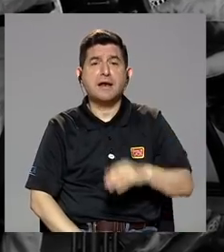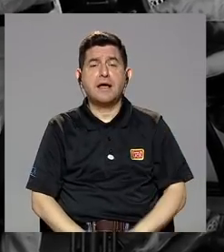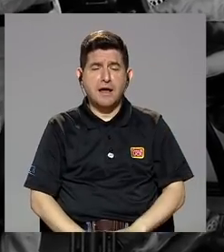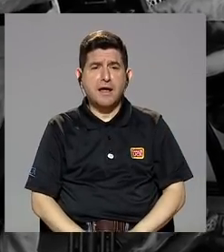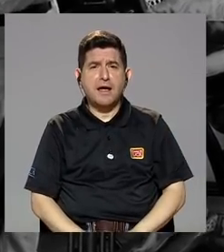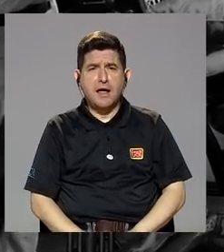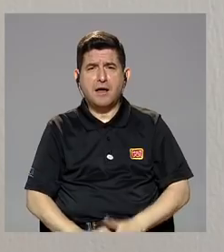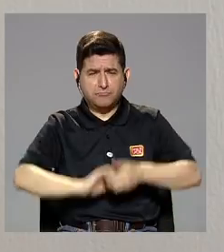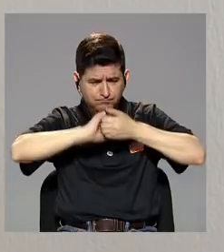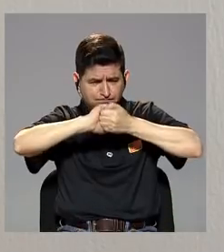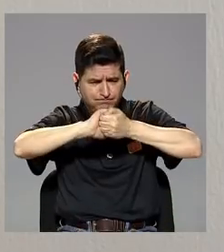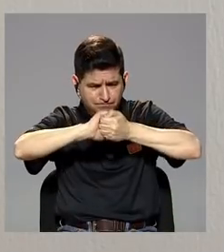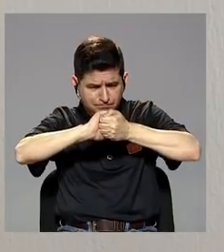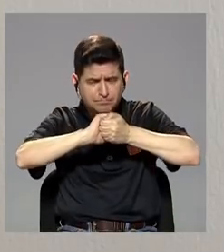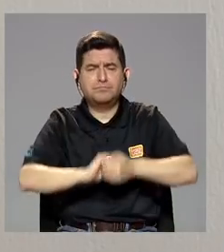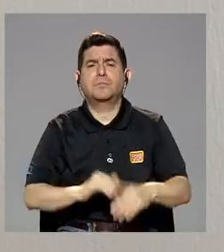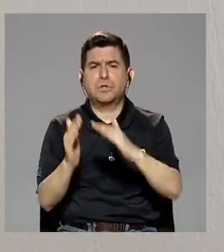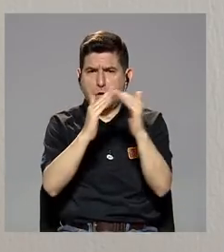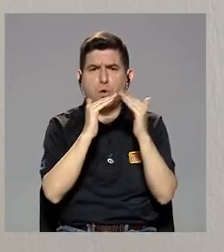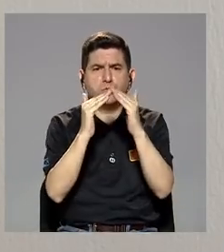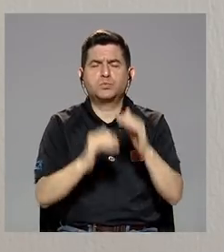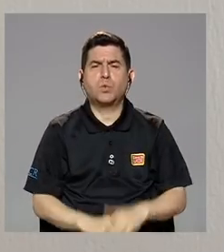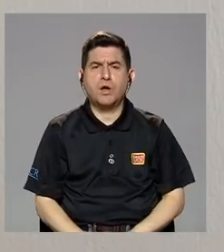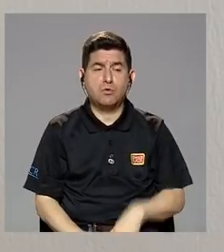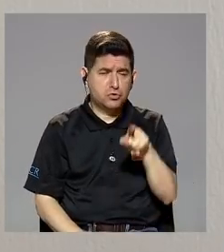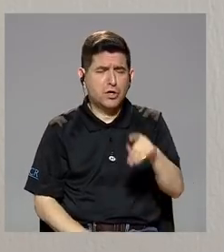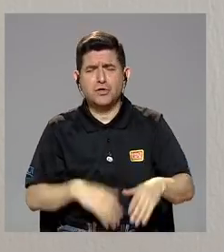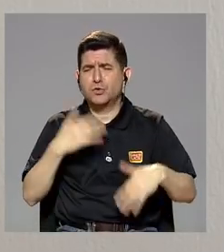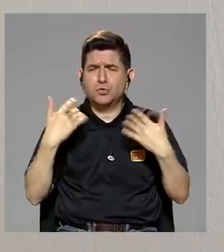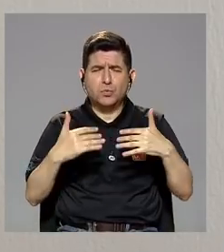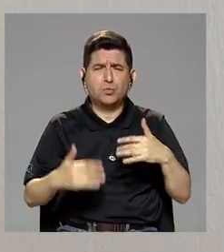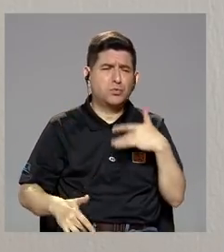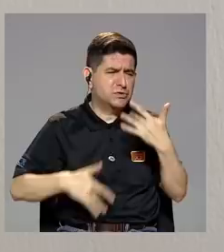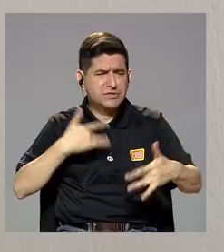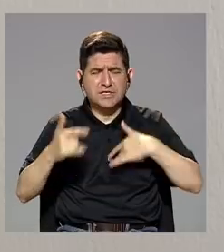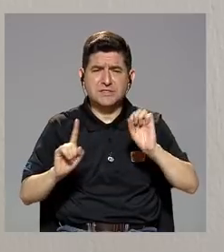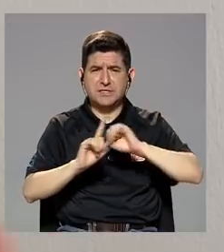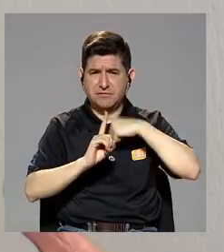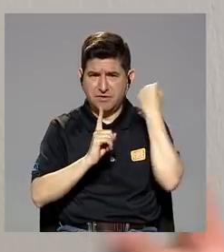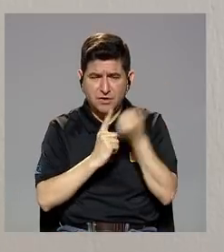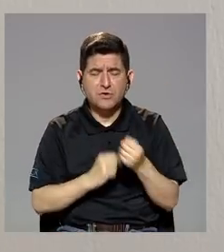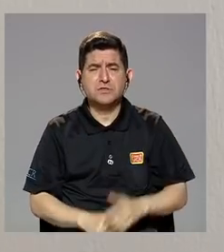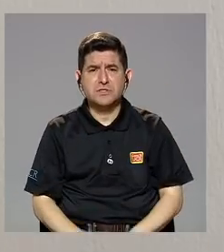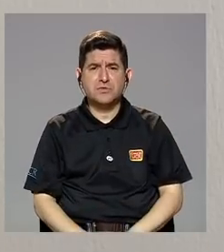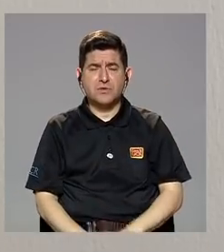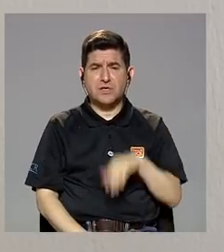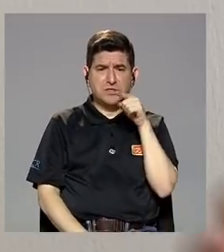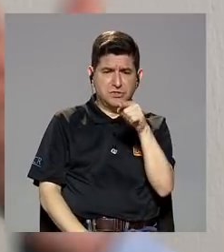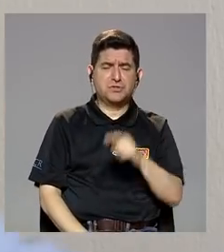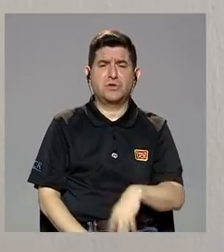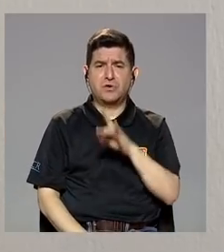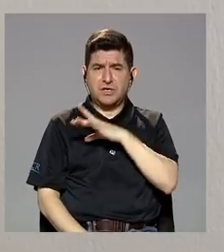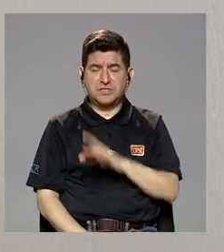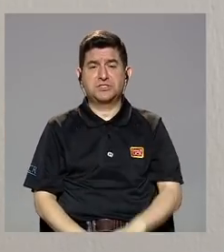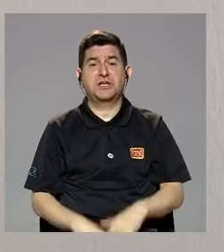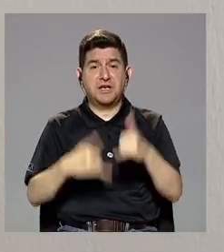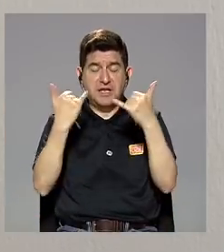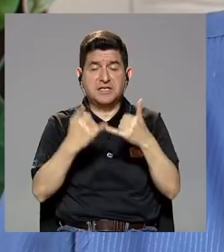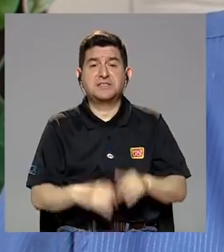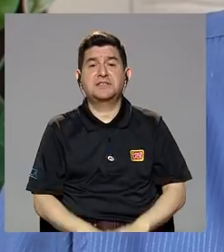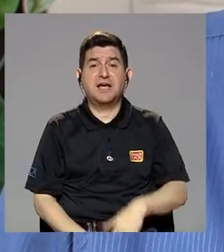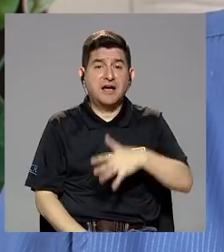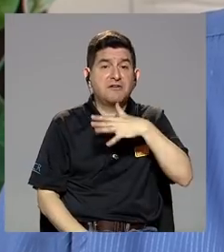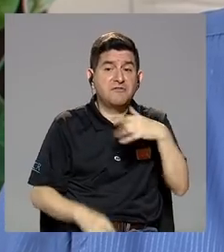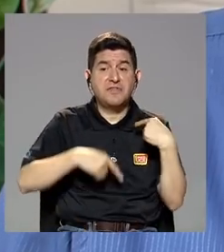hermandad de los pueblos además un pueblo muy sensible con lo que estaba pasando en chile allende había estado en cuba fidel había estado en chile